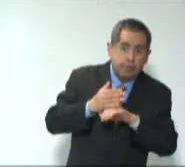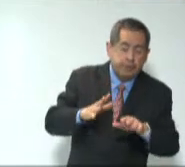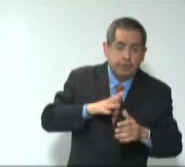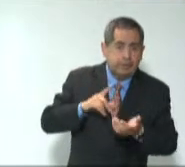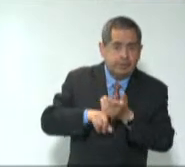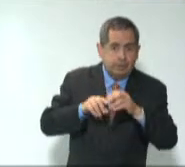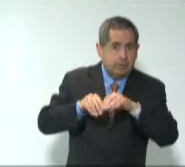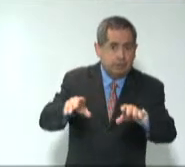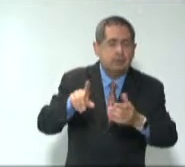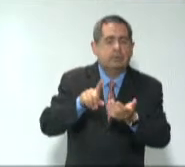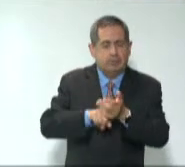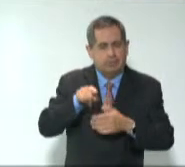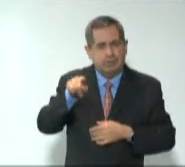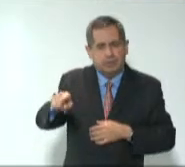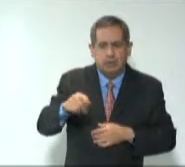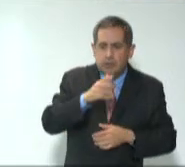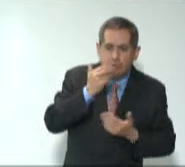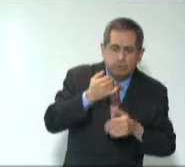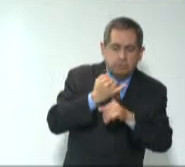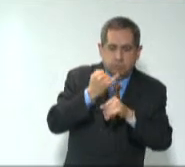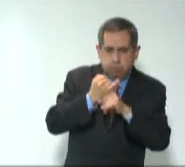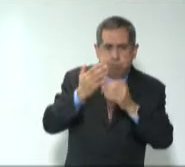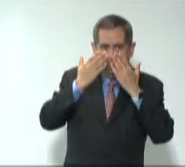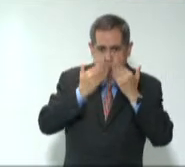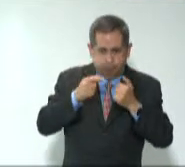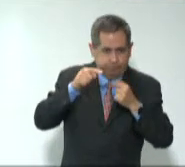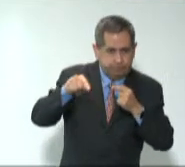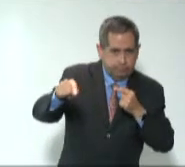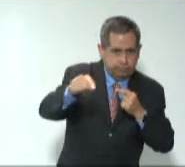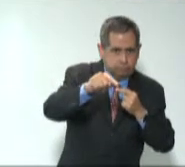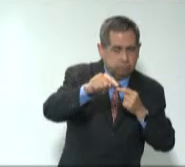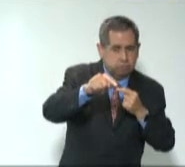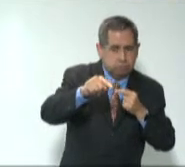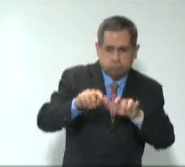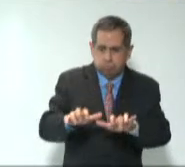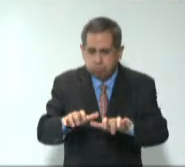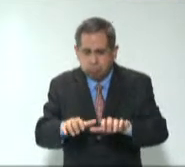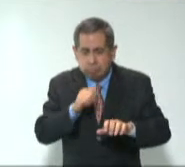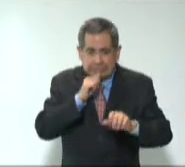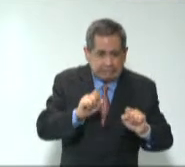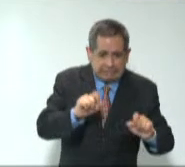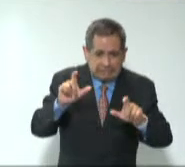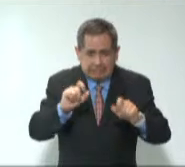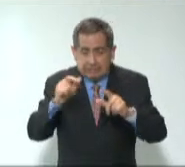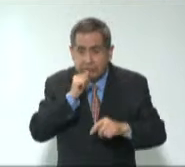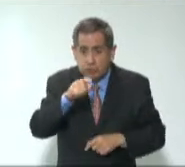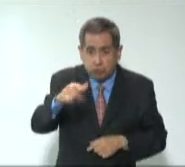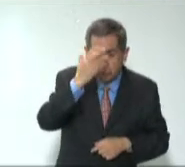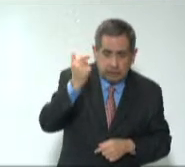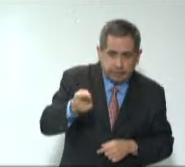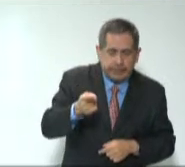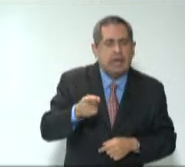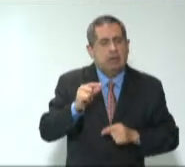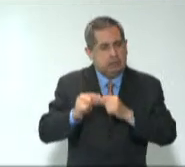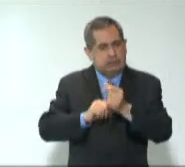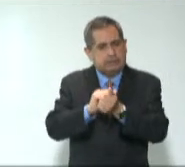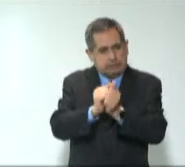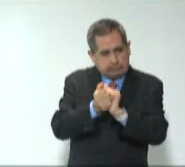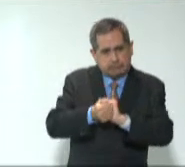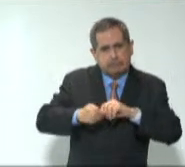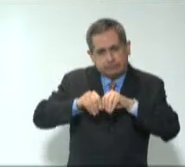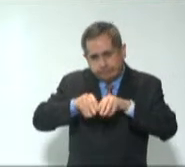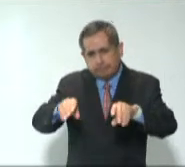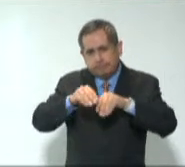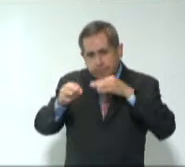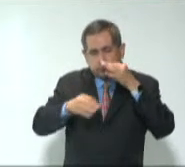familiarizados con el internet con la mágina con la con el manejo de páginas y esto tiene que ser a través de una